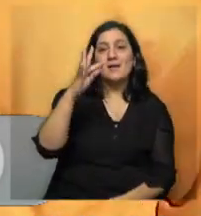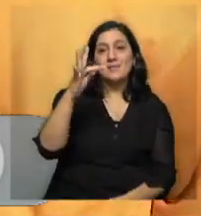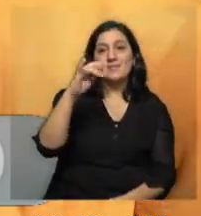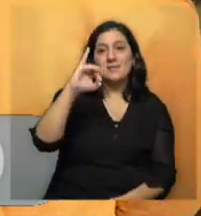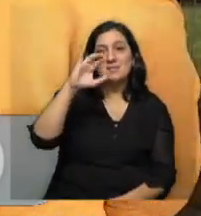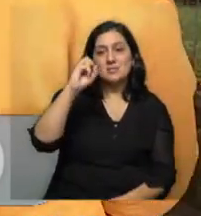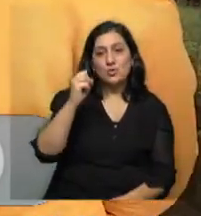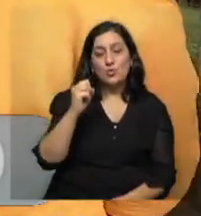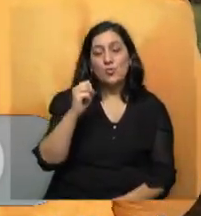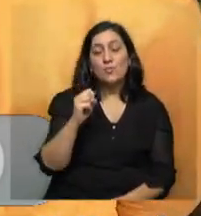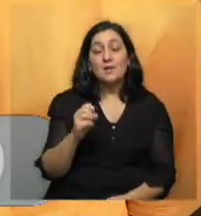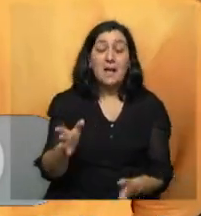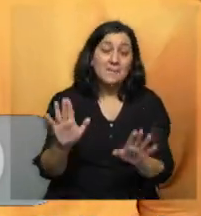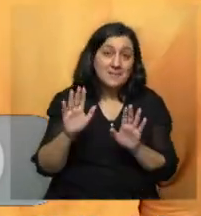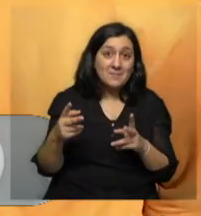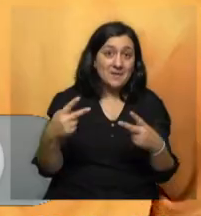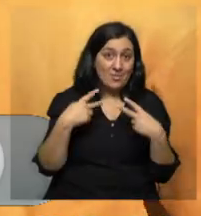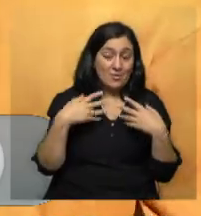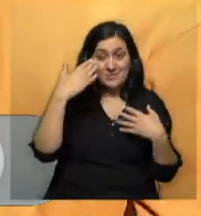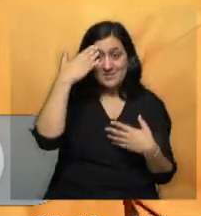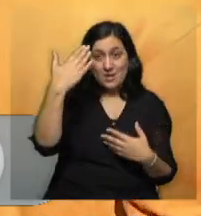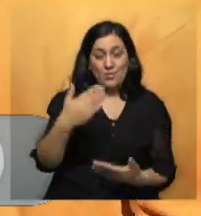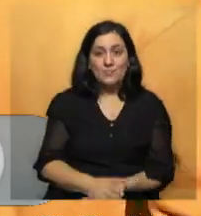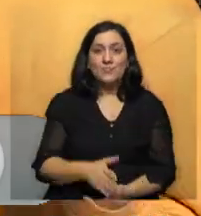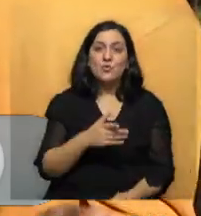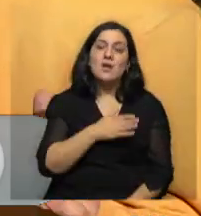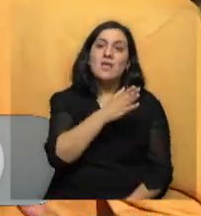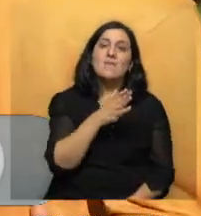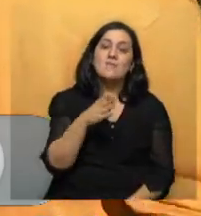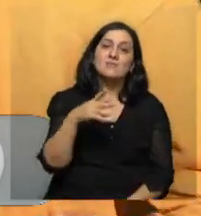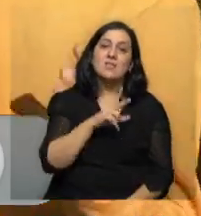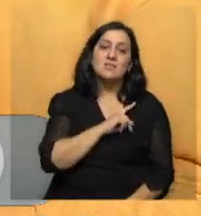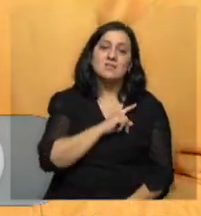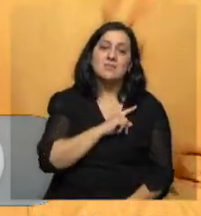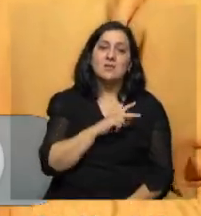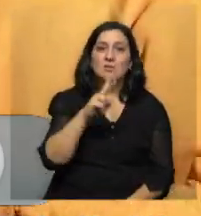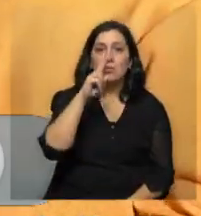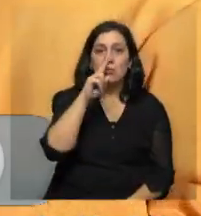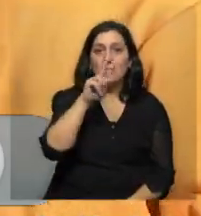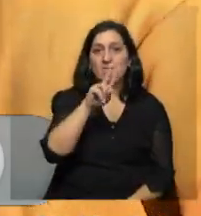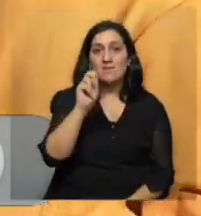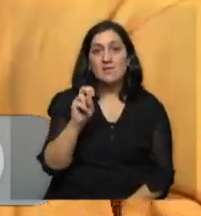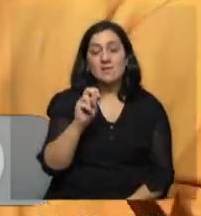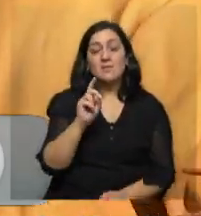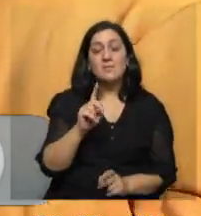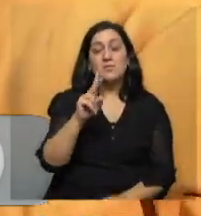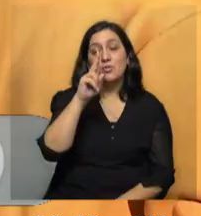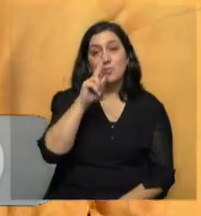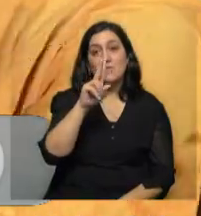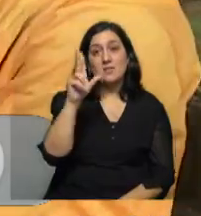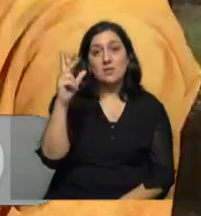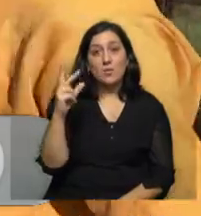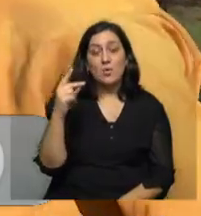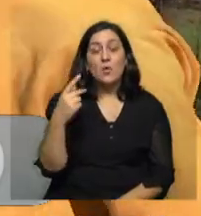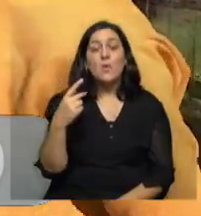saludo. Y bueno, con Patricio salimos en diciembre de 2020 y en diciembre de 2021, en ambas ocasiones, para